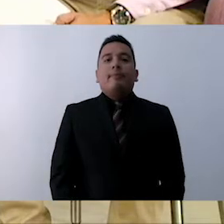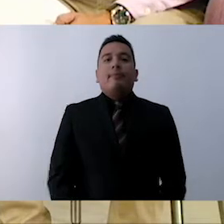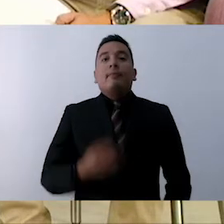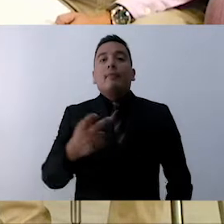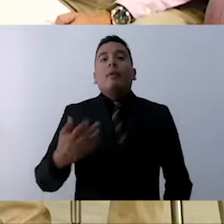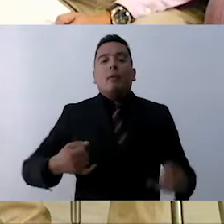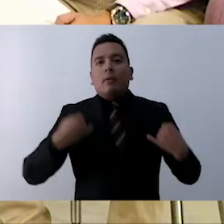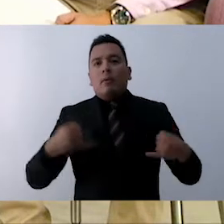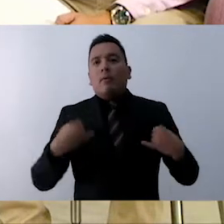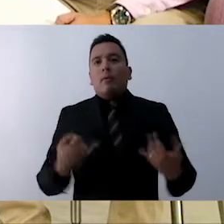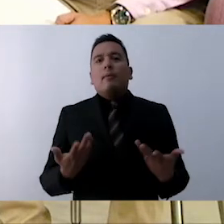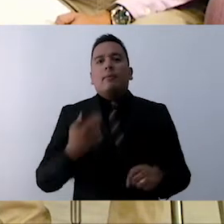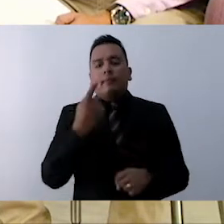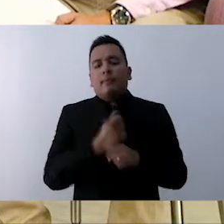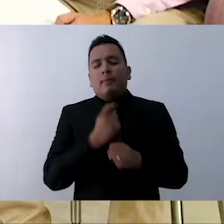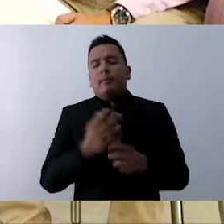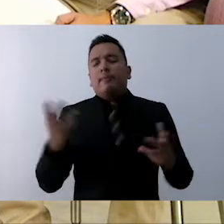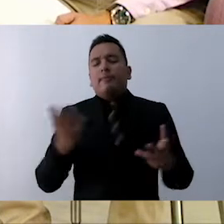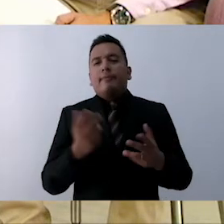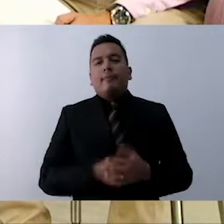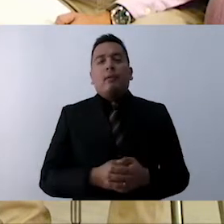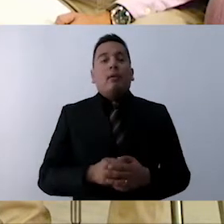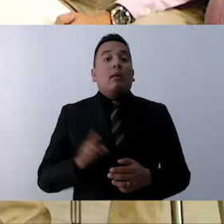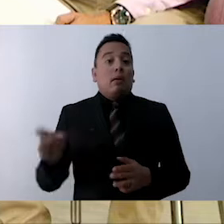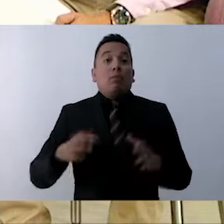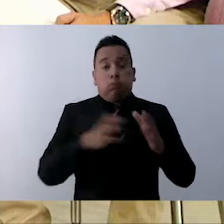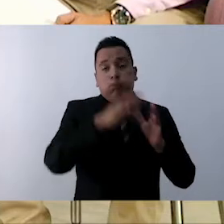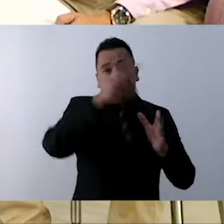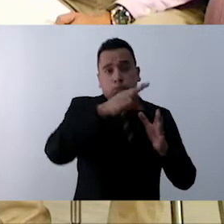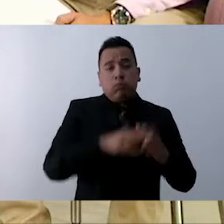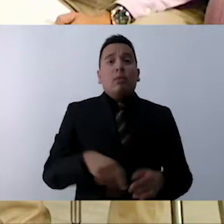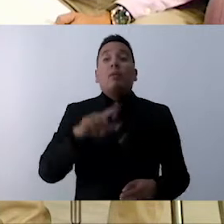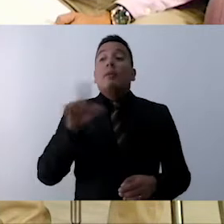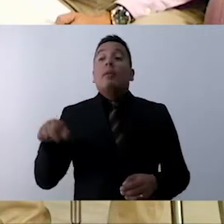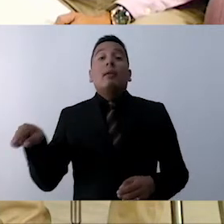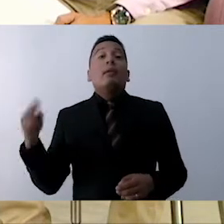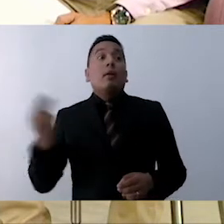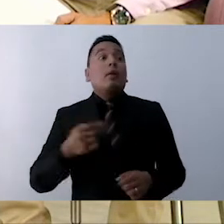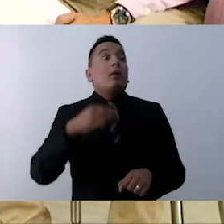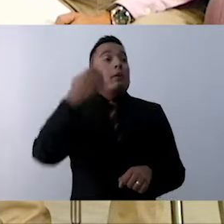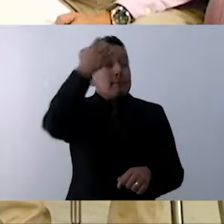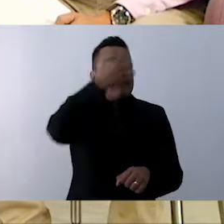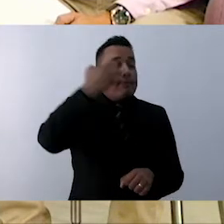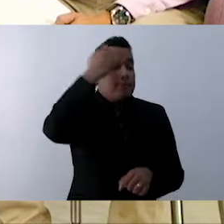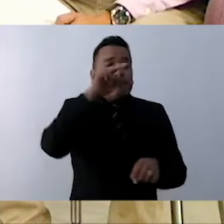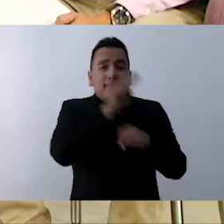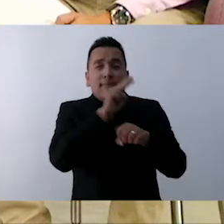eficiente. Y entonces, pues una persona joven, primero que nada, lo más importante, además de ir a votar, desde luego,